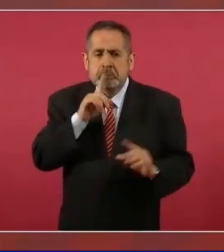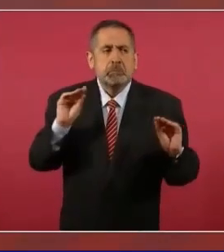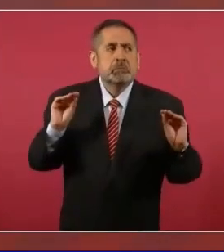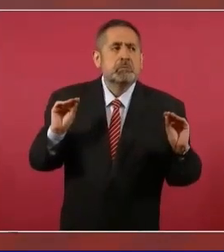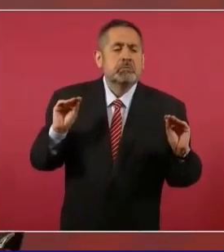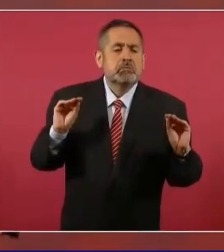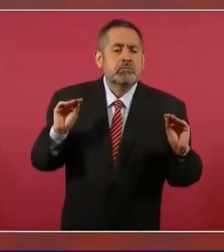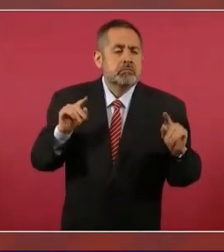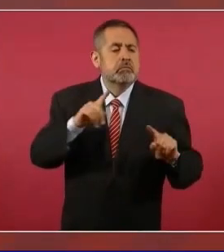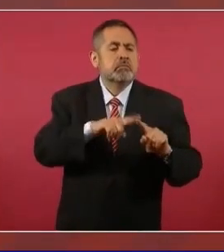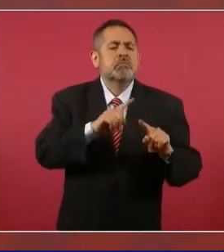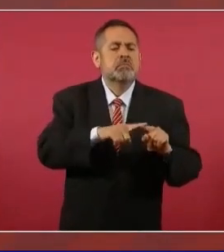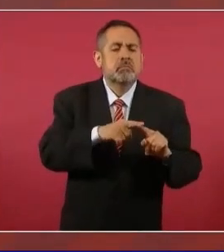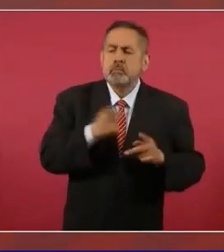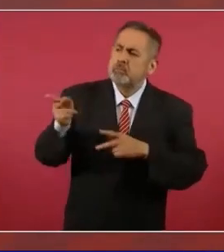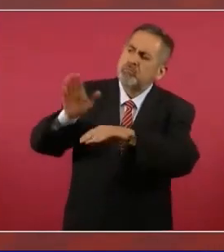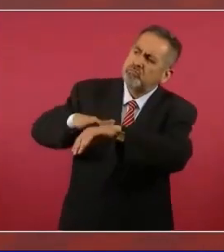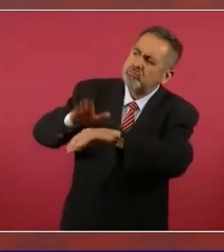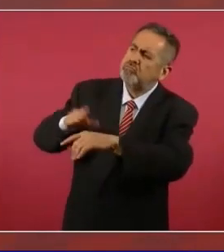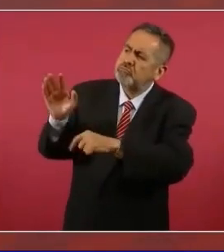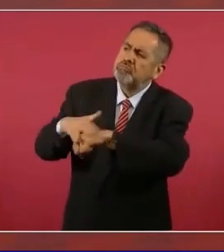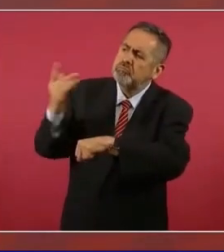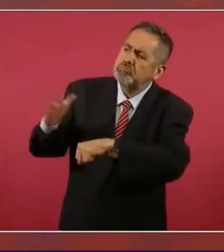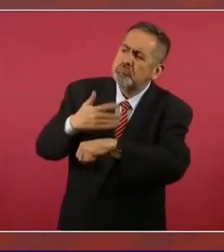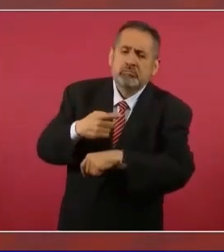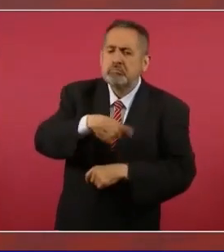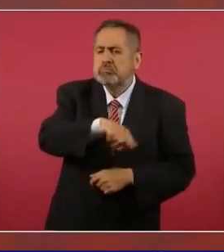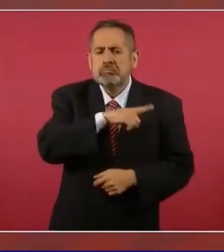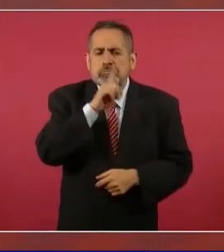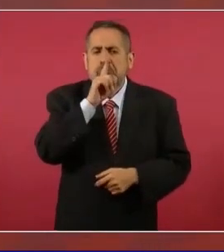¿Quién criticó eso? Nadie.